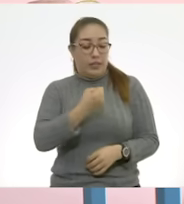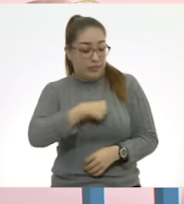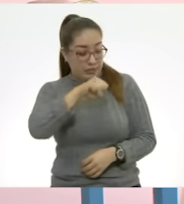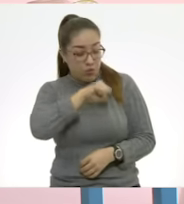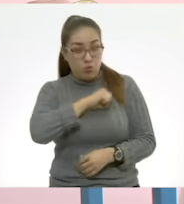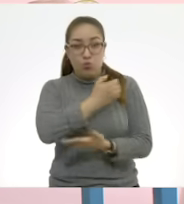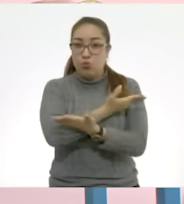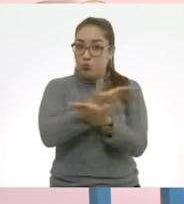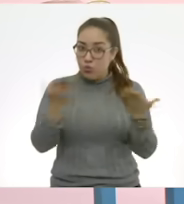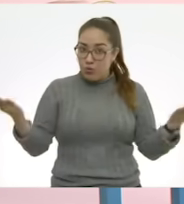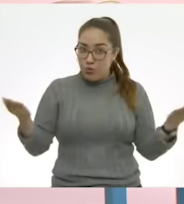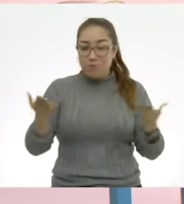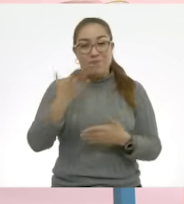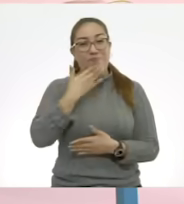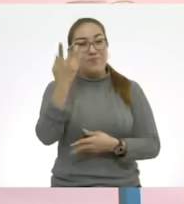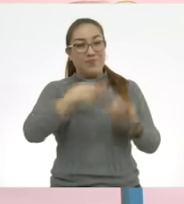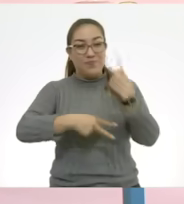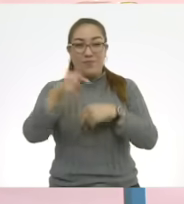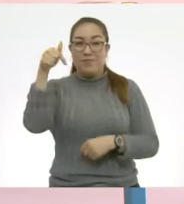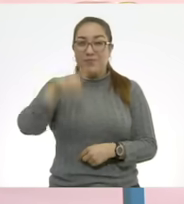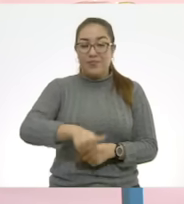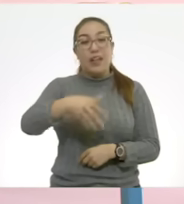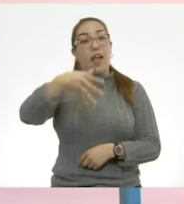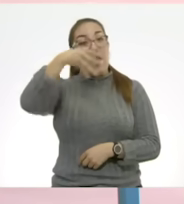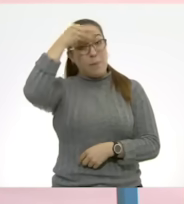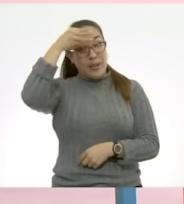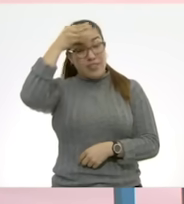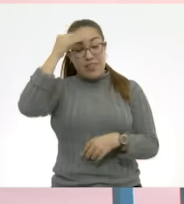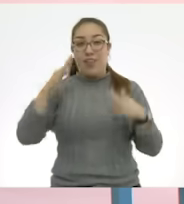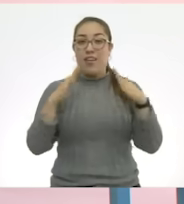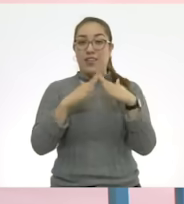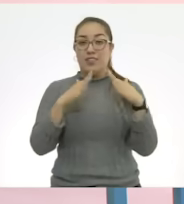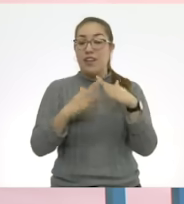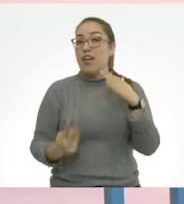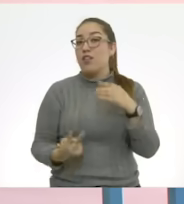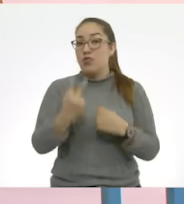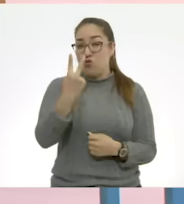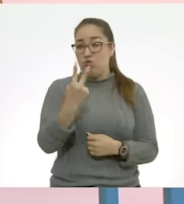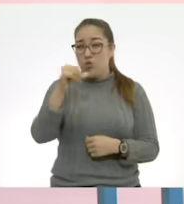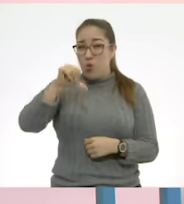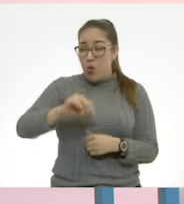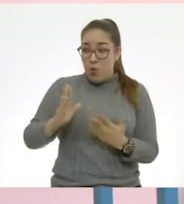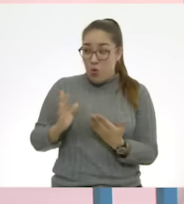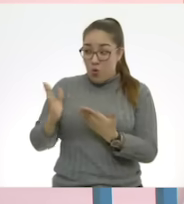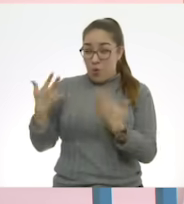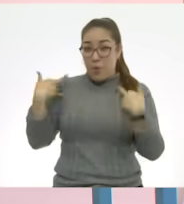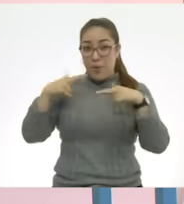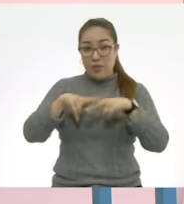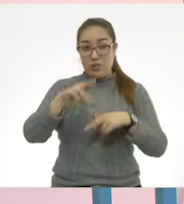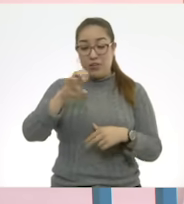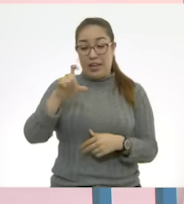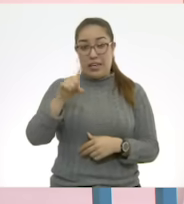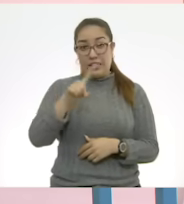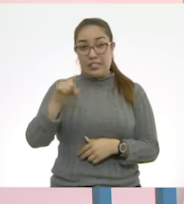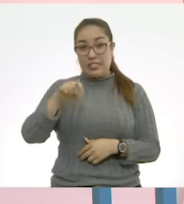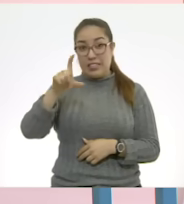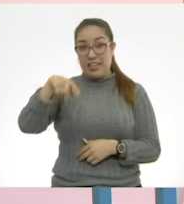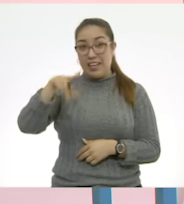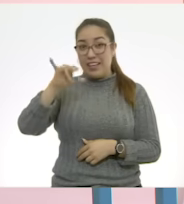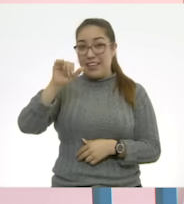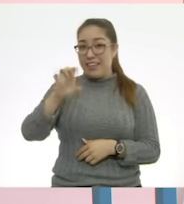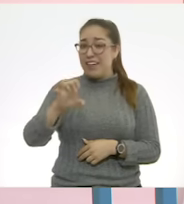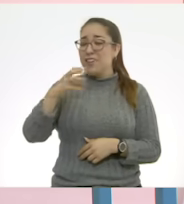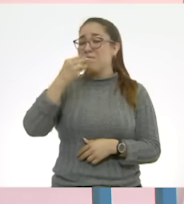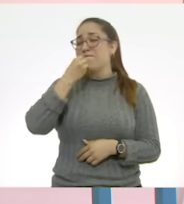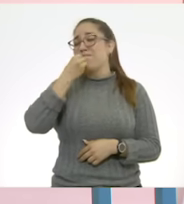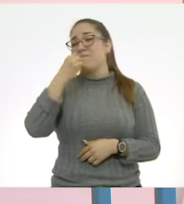demás. Bienvenidas y bienvenidos a Aprende en Casa 2. El día de hoy, el profe Ezequiel nos tiene preparada una clase padrísima. Nuestro